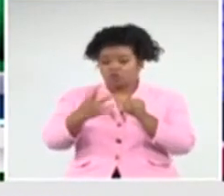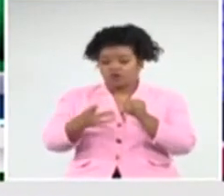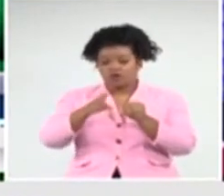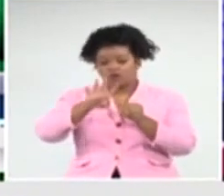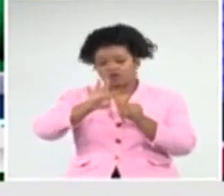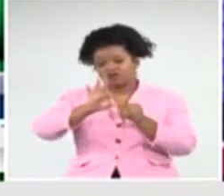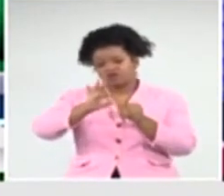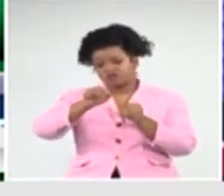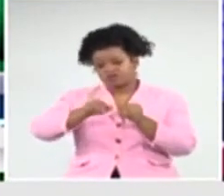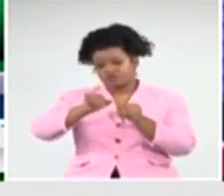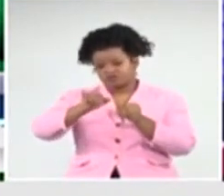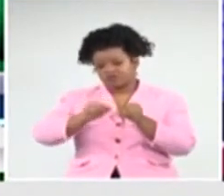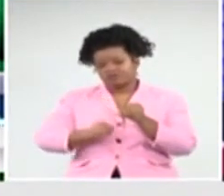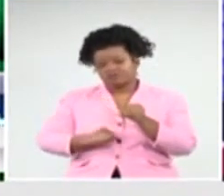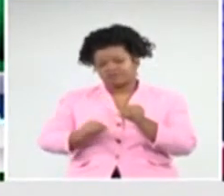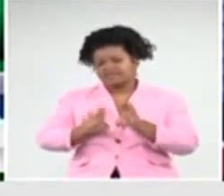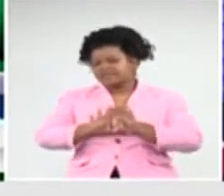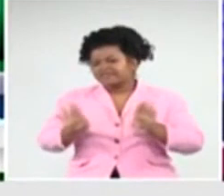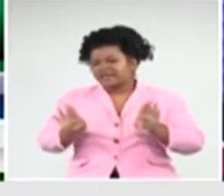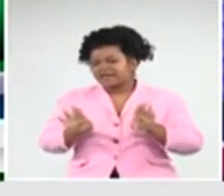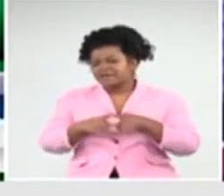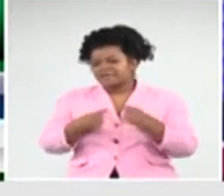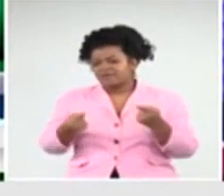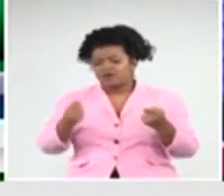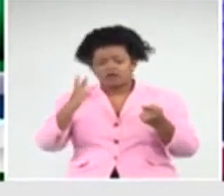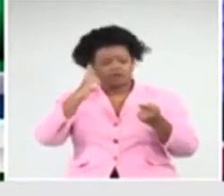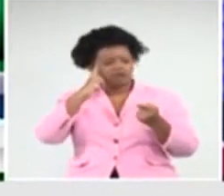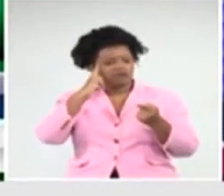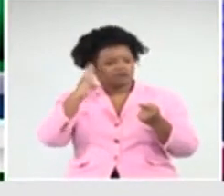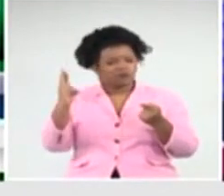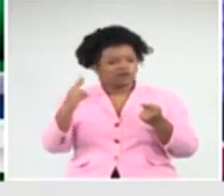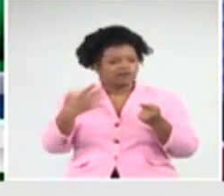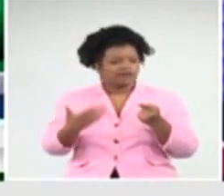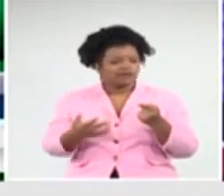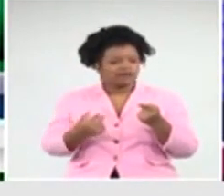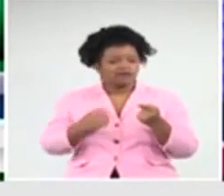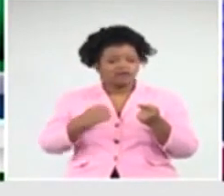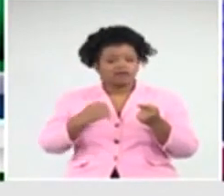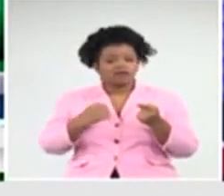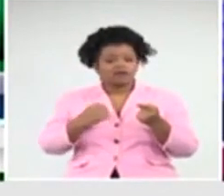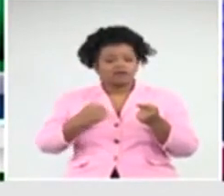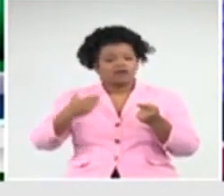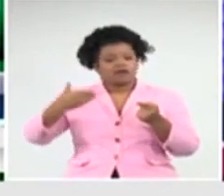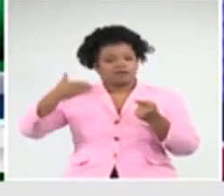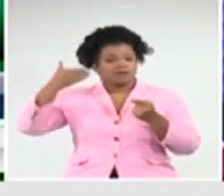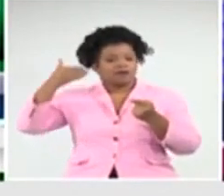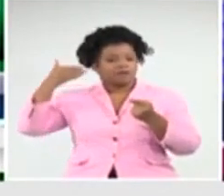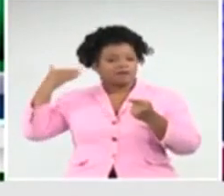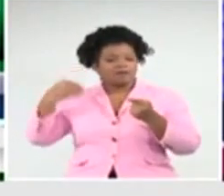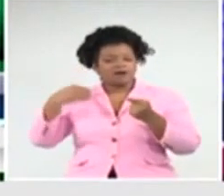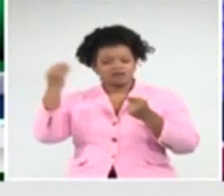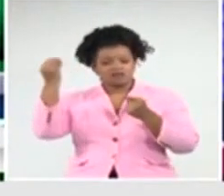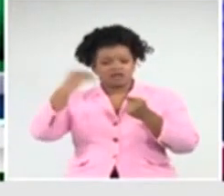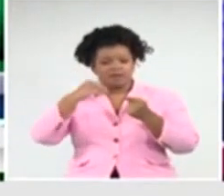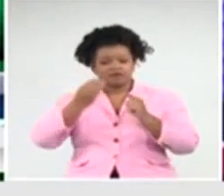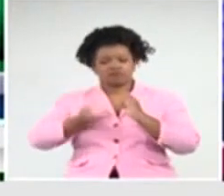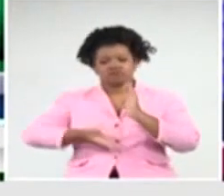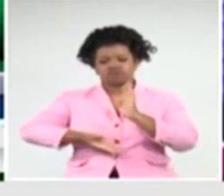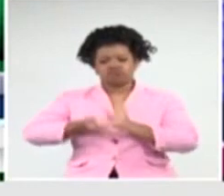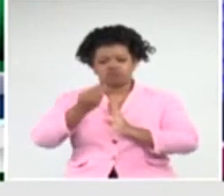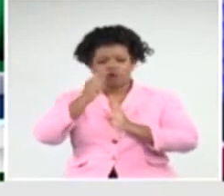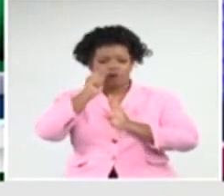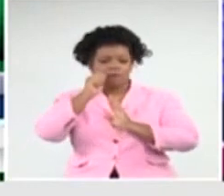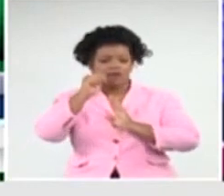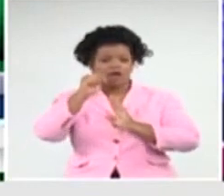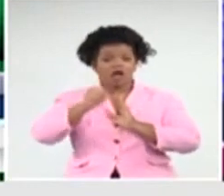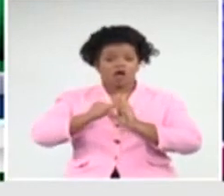48,6%. Y digo ya porque recuerdan que durante varios meses fue la cifra mayor,